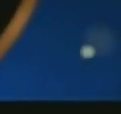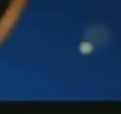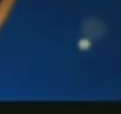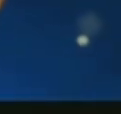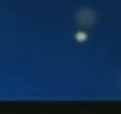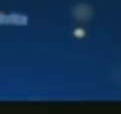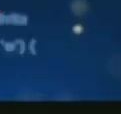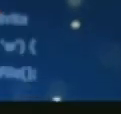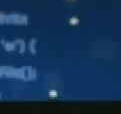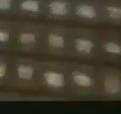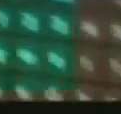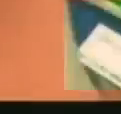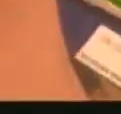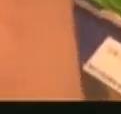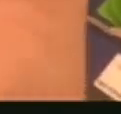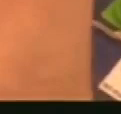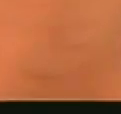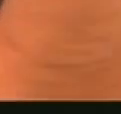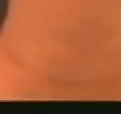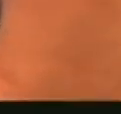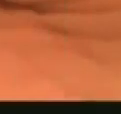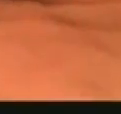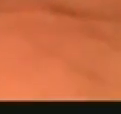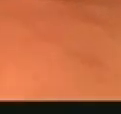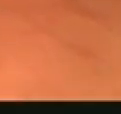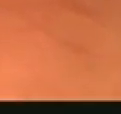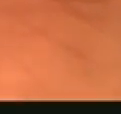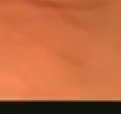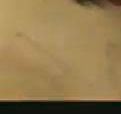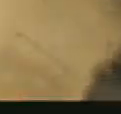El petro, criptoactivo soberano.